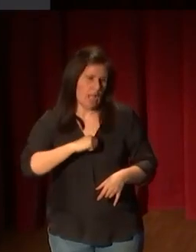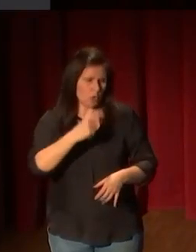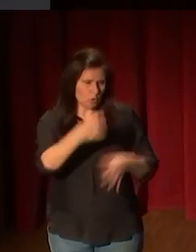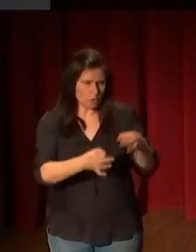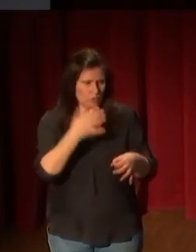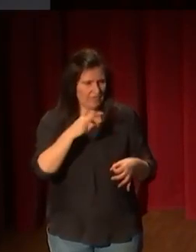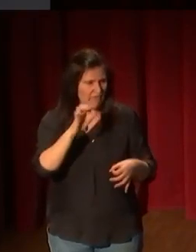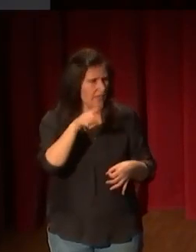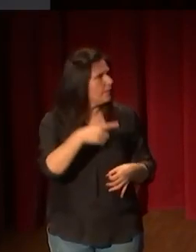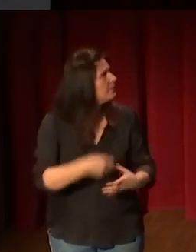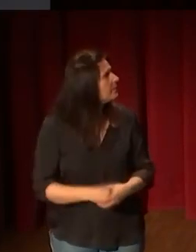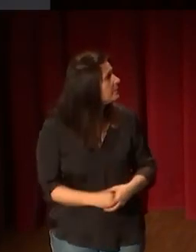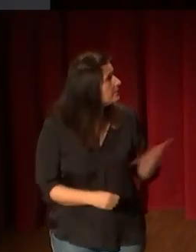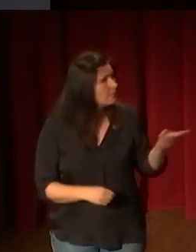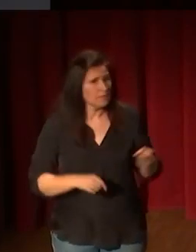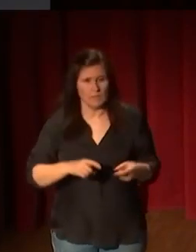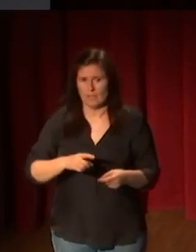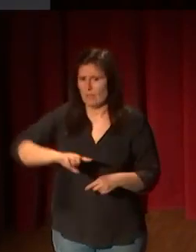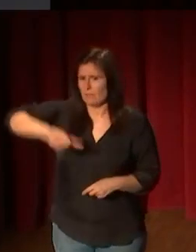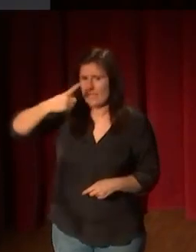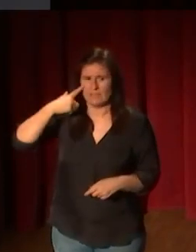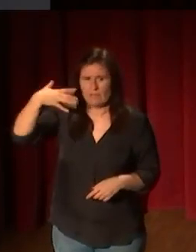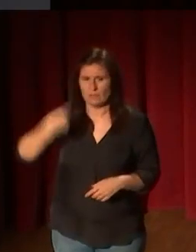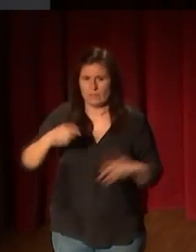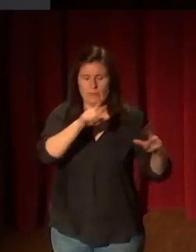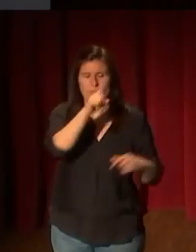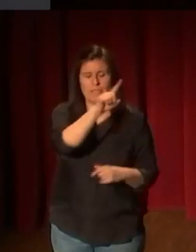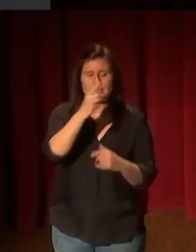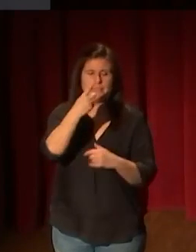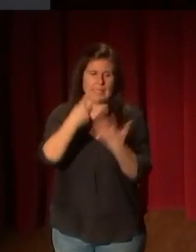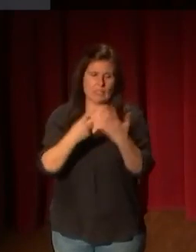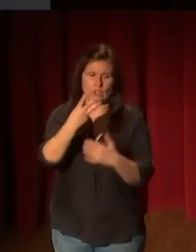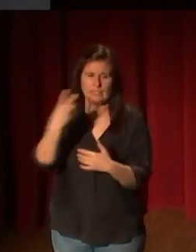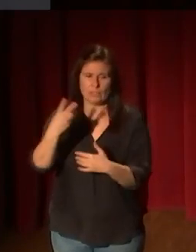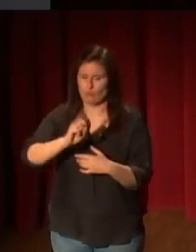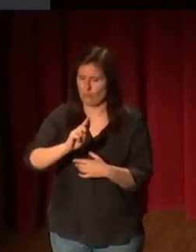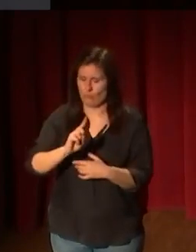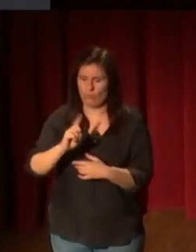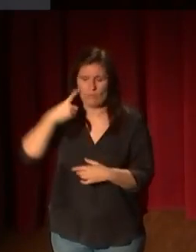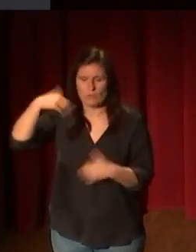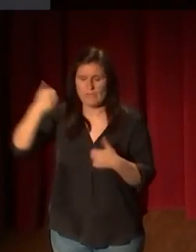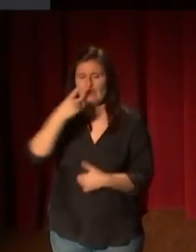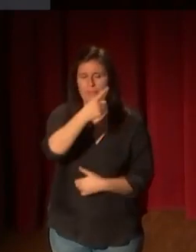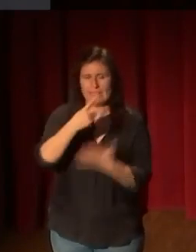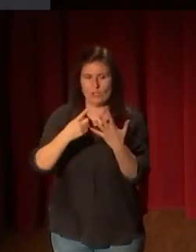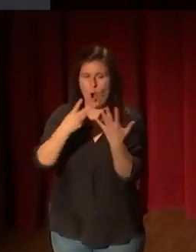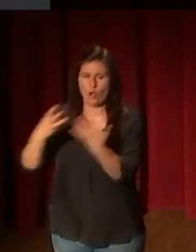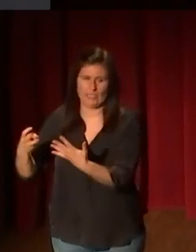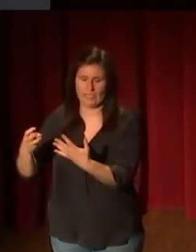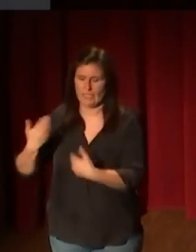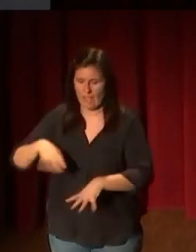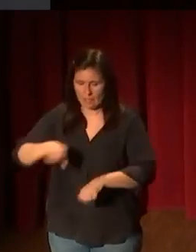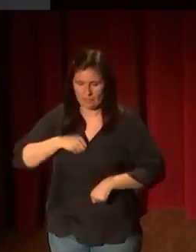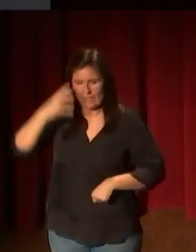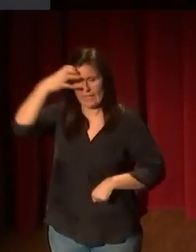sin duda el más famoso no fue este de mil 632 sino el de 1.680 ya reinando